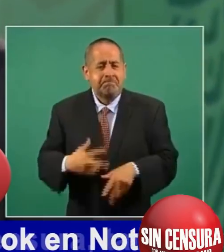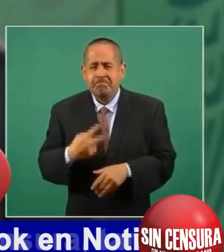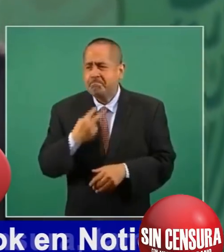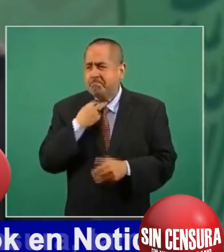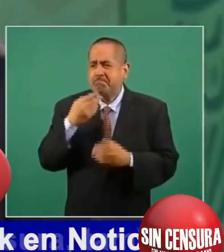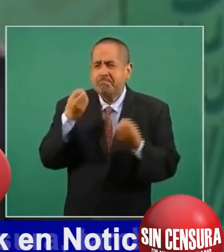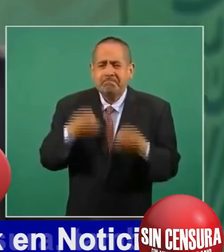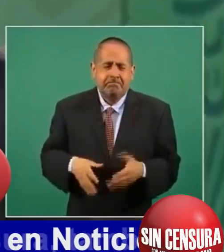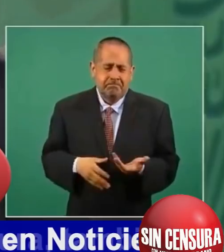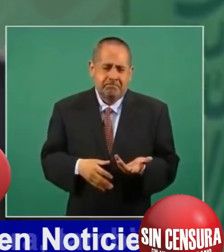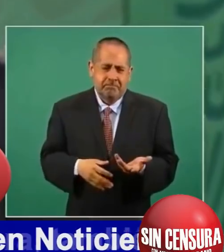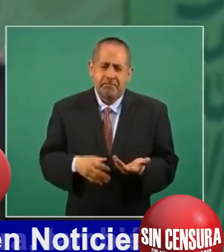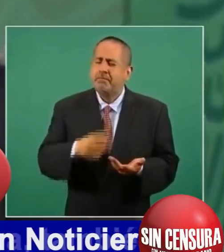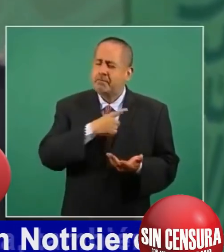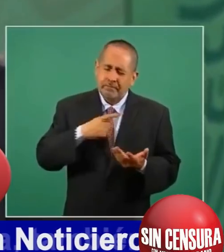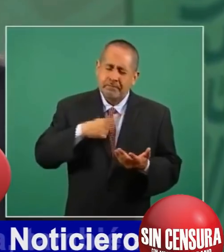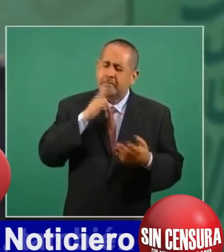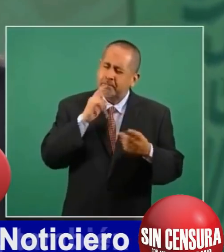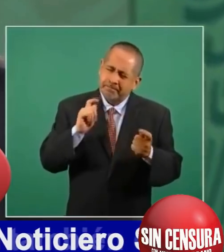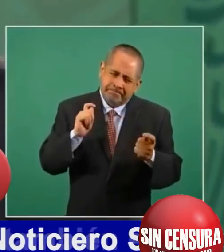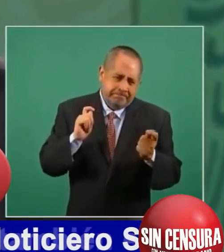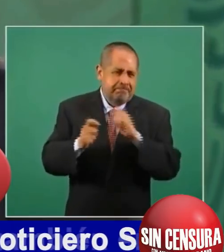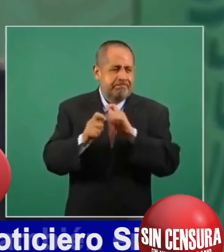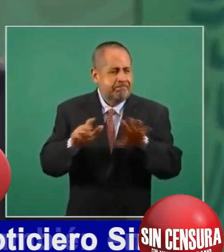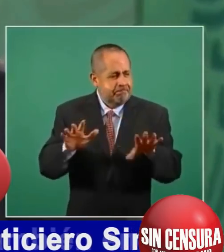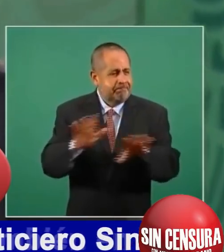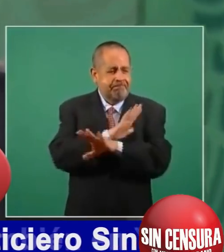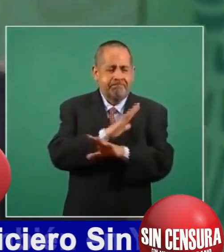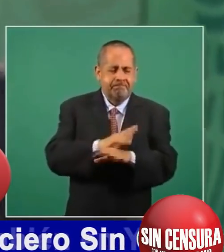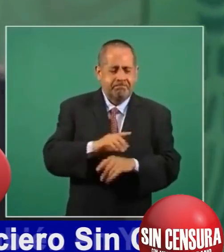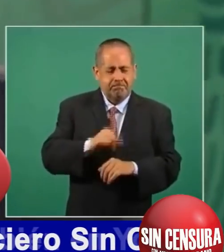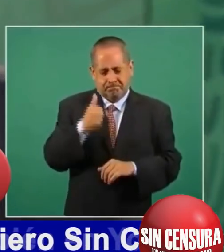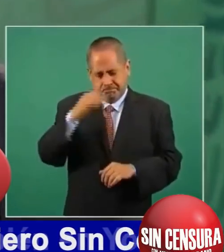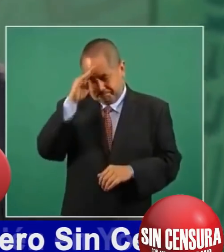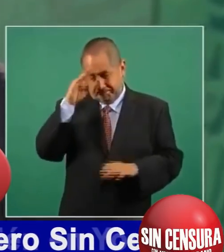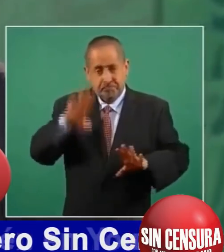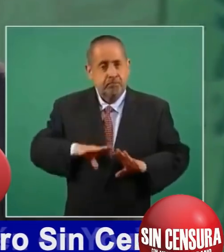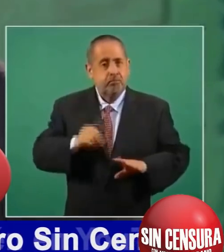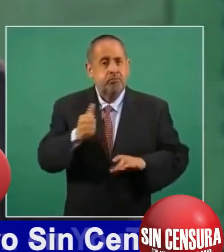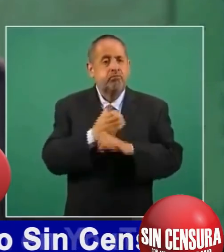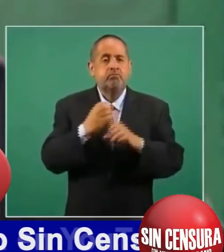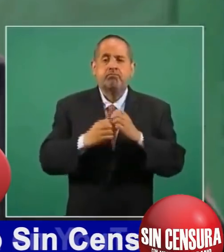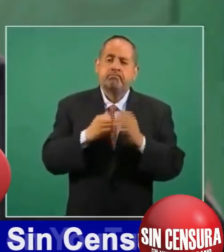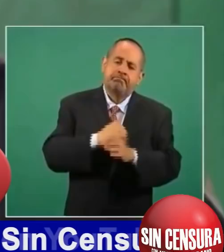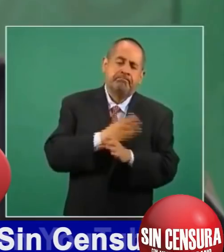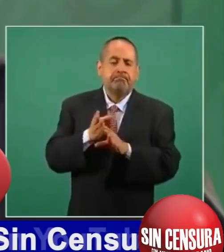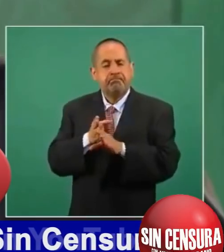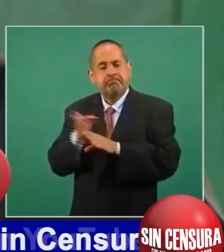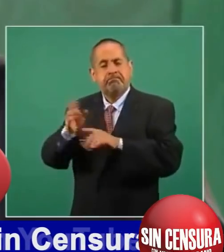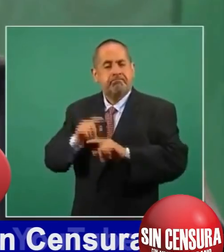Tiene que haber un cambio de actitud, recordar que ahora